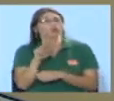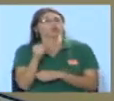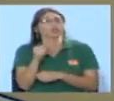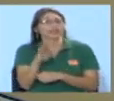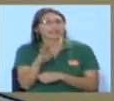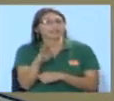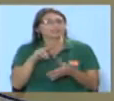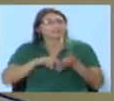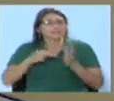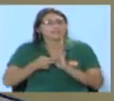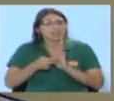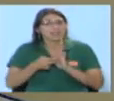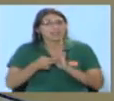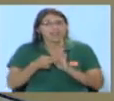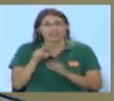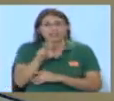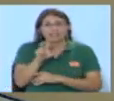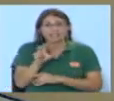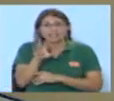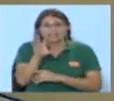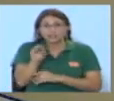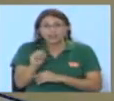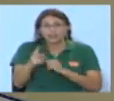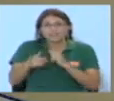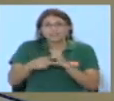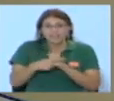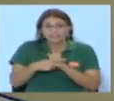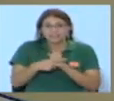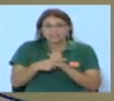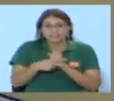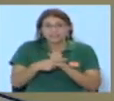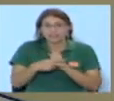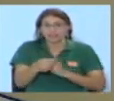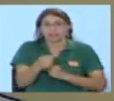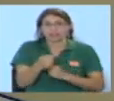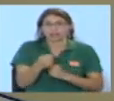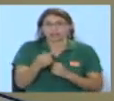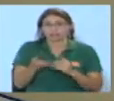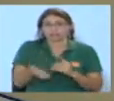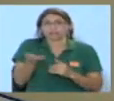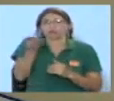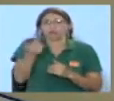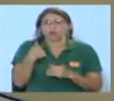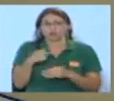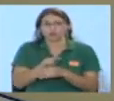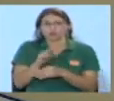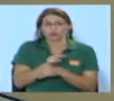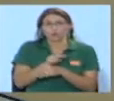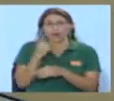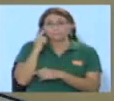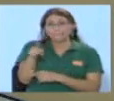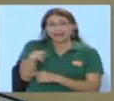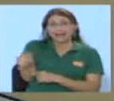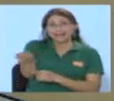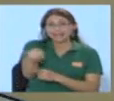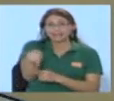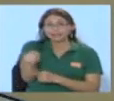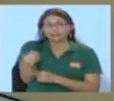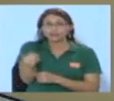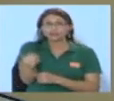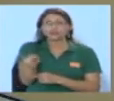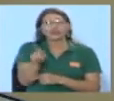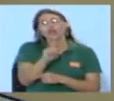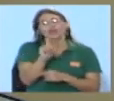significaría 350 veces lo que yo consumo. Entonces, parecería que para ellos, en lugar de tener un consumo a través de